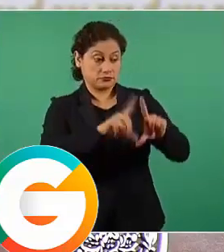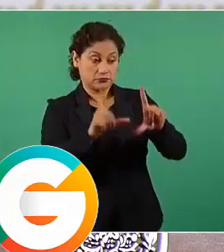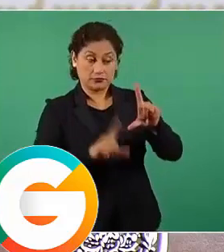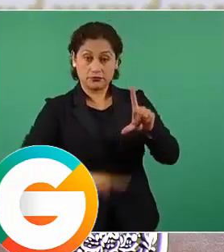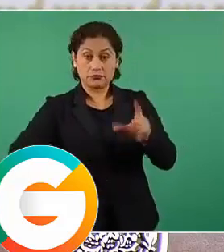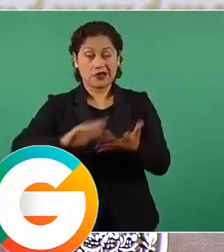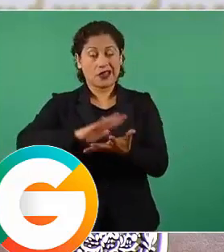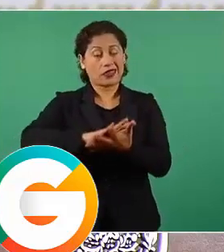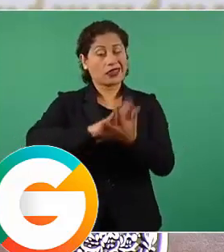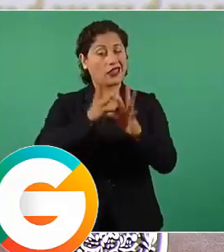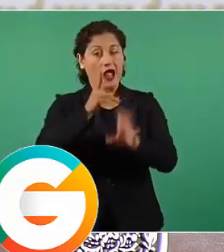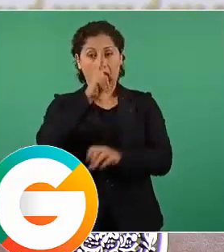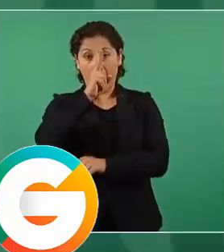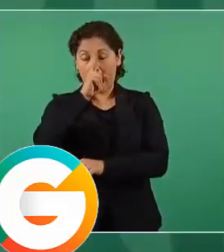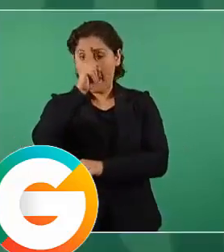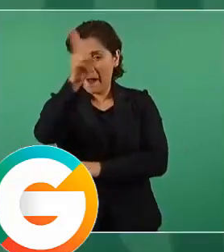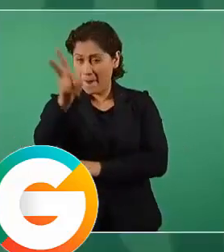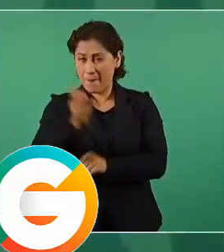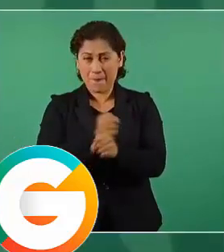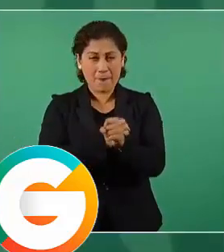porque se abandonó al pueblo